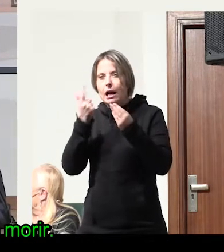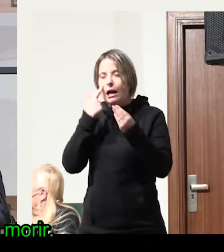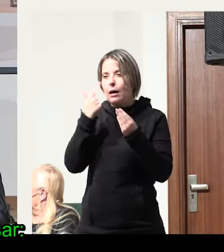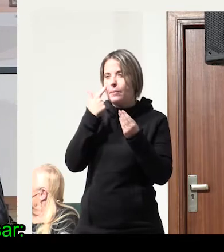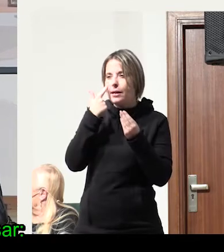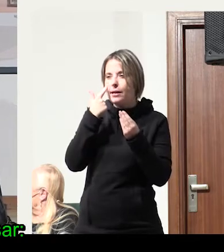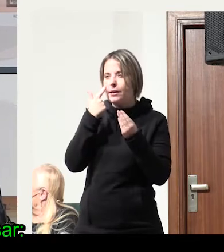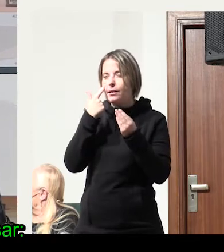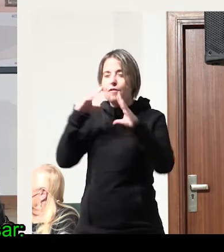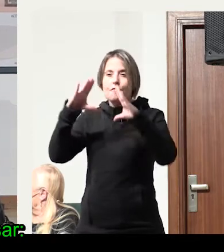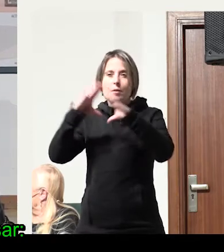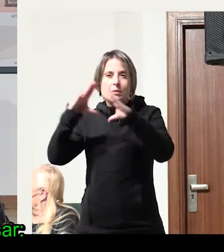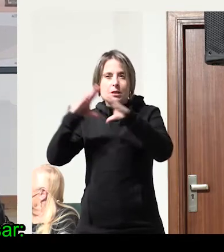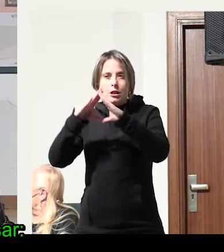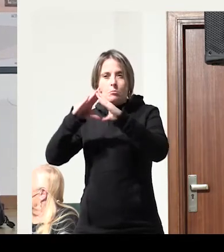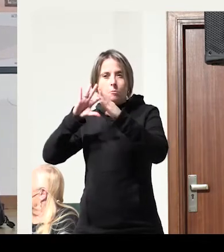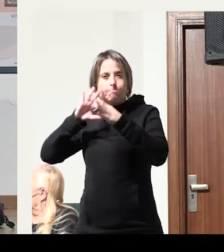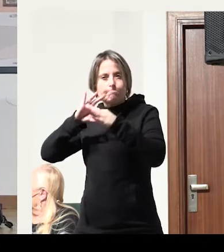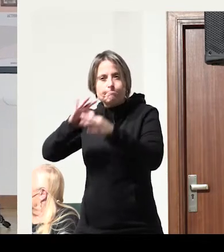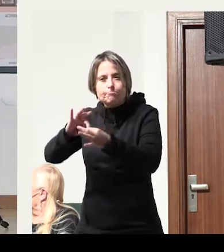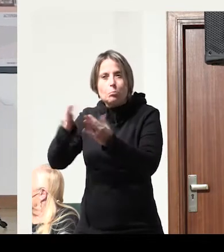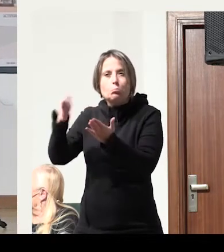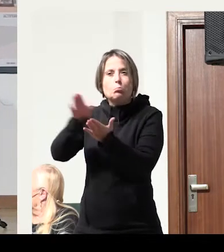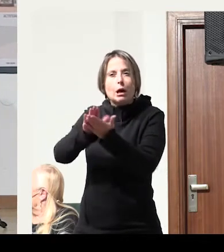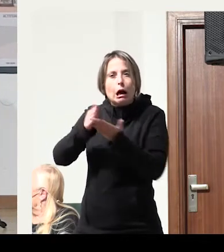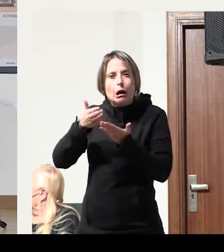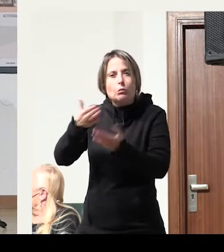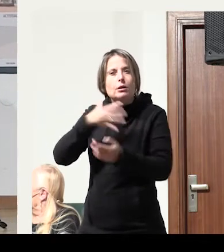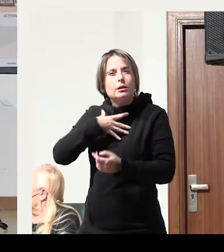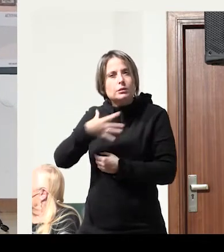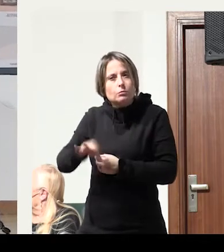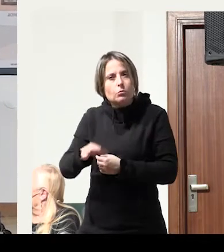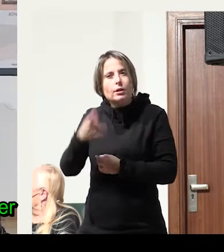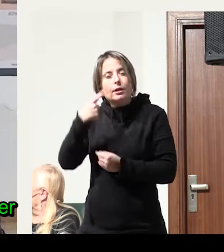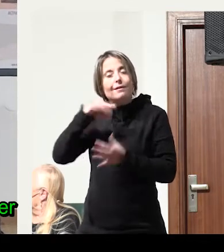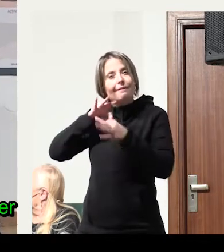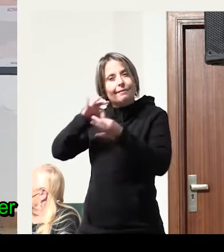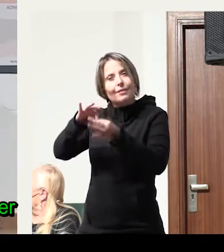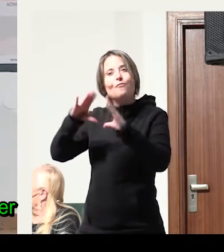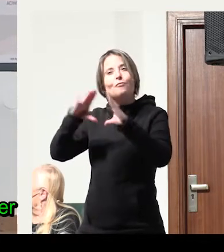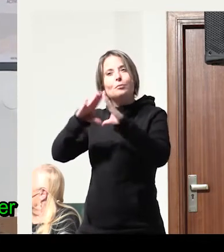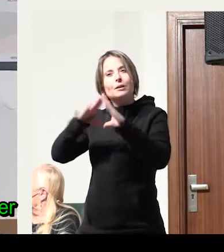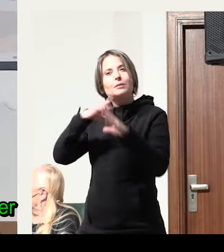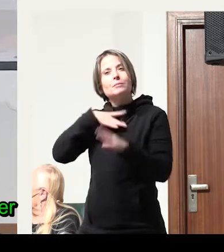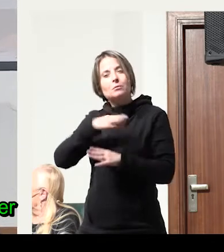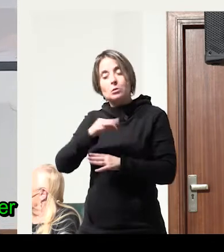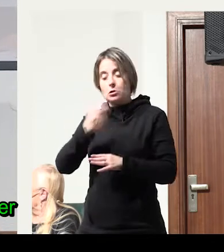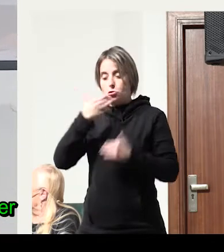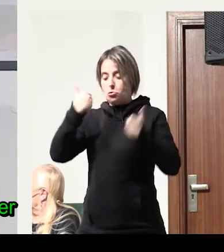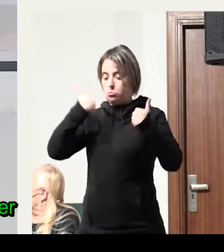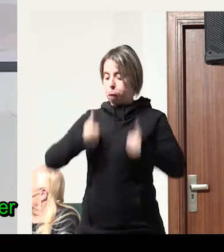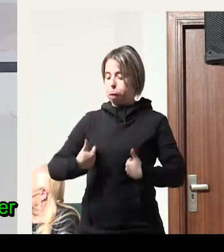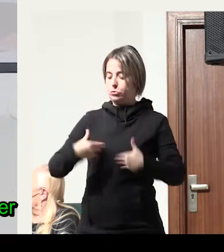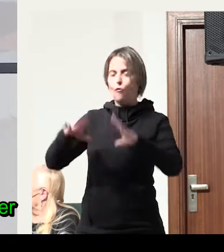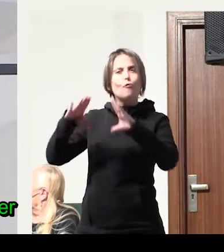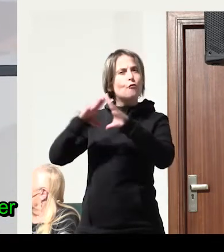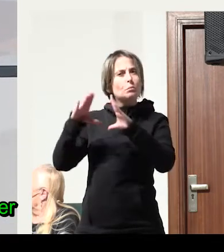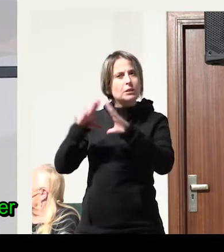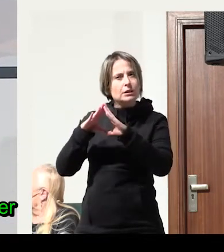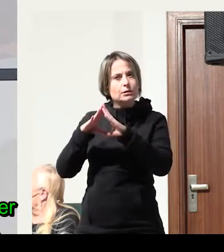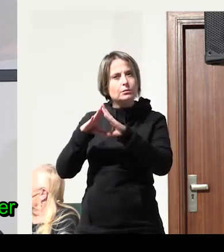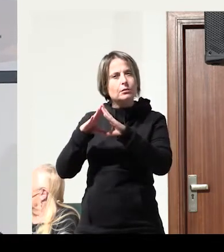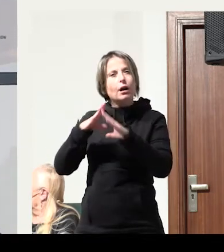a morir? Yo pienso que podríamos pensar, ¿hay un arte feminista de acompañar a morir? ¿Ser feminista te permite tener